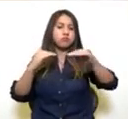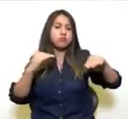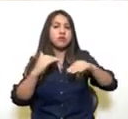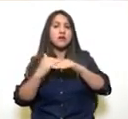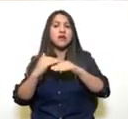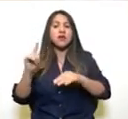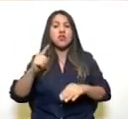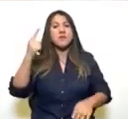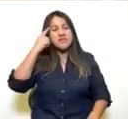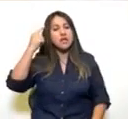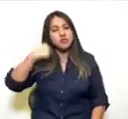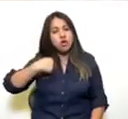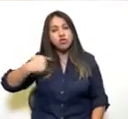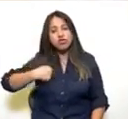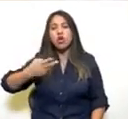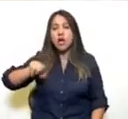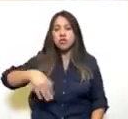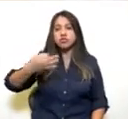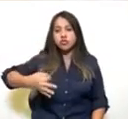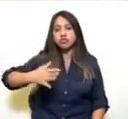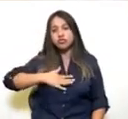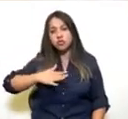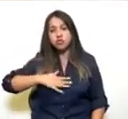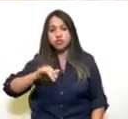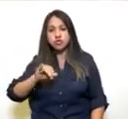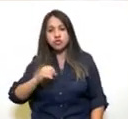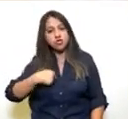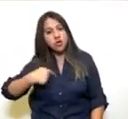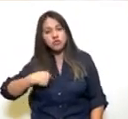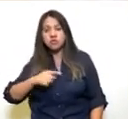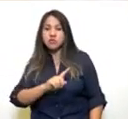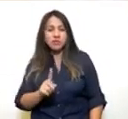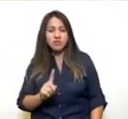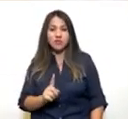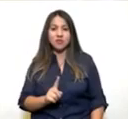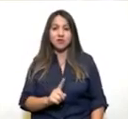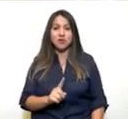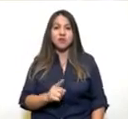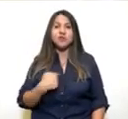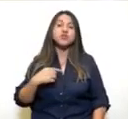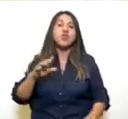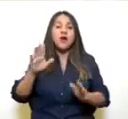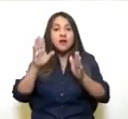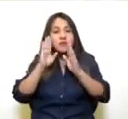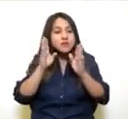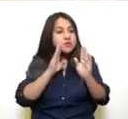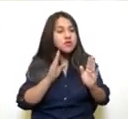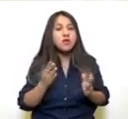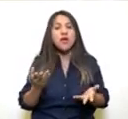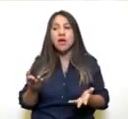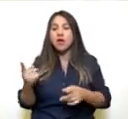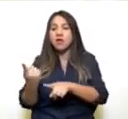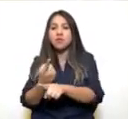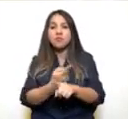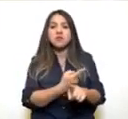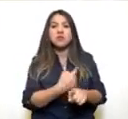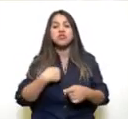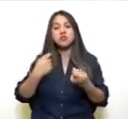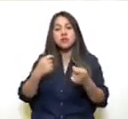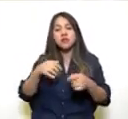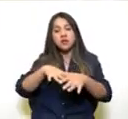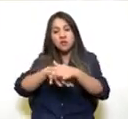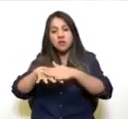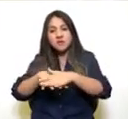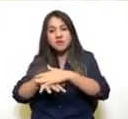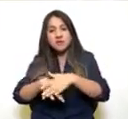enfrascarse en que yo yo yo tengo la razón no yo tengo que ser capaz de convencerte que tú